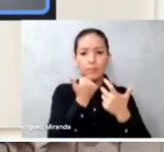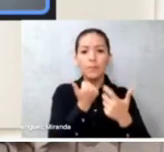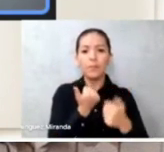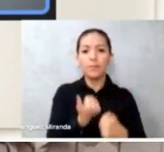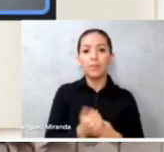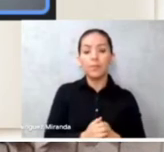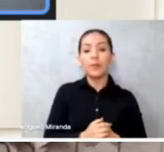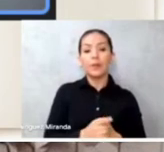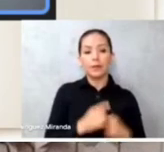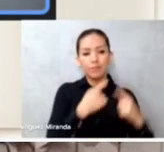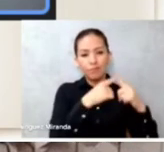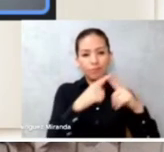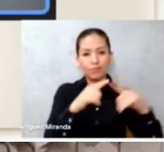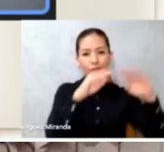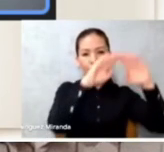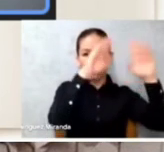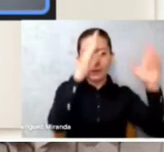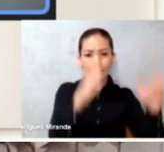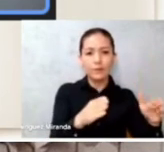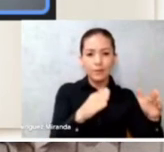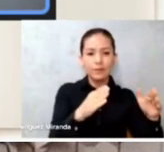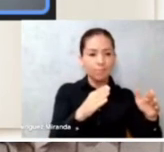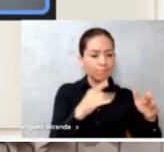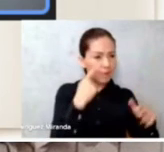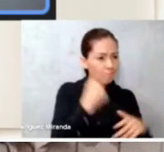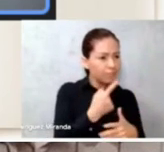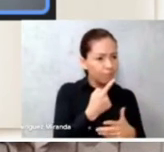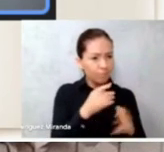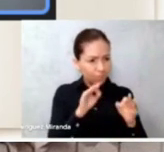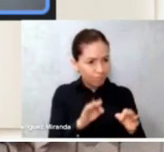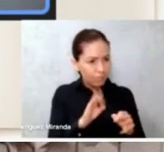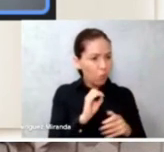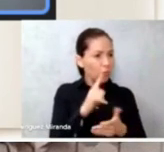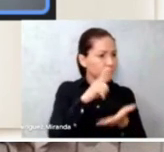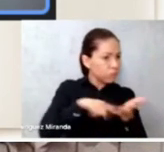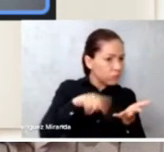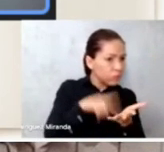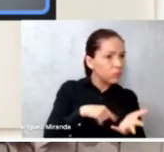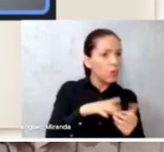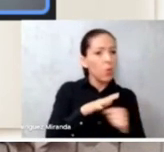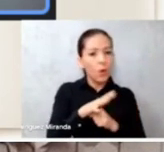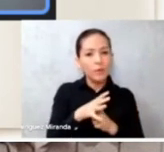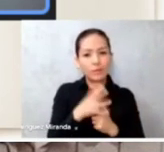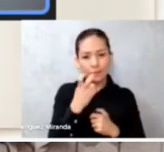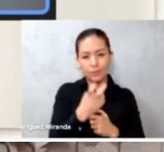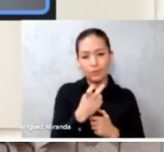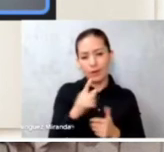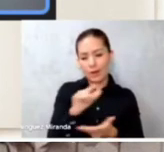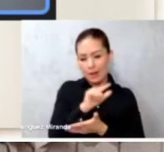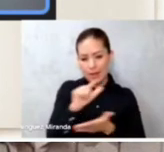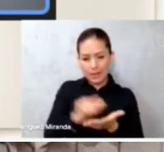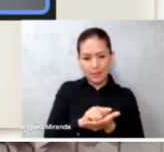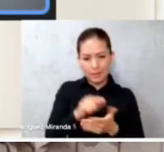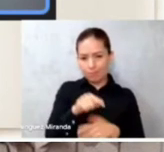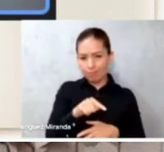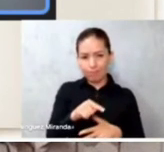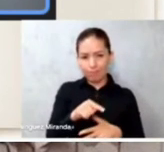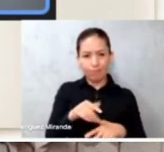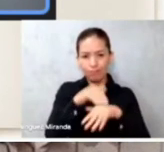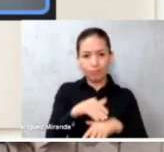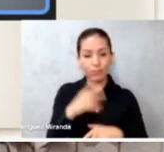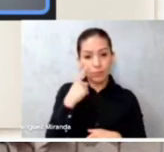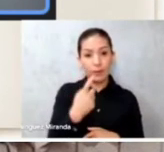nulidad de casilla derivado del error y dolo y recepción de votación por personas distintas a la autoridad por la ley, lo que llevó a